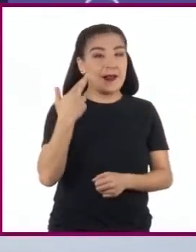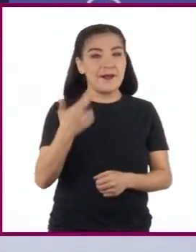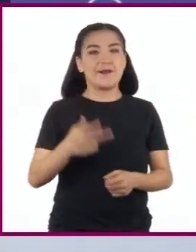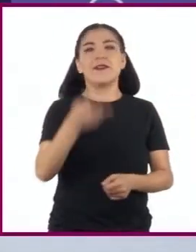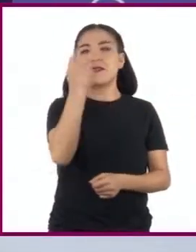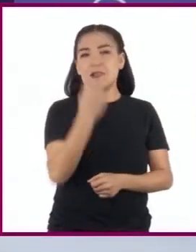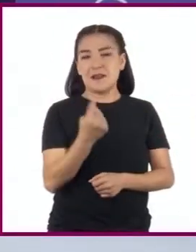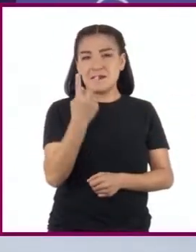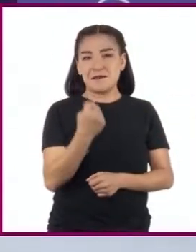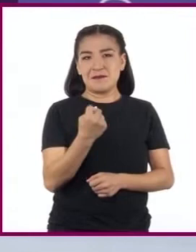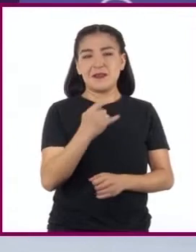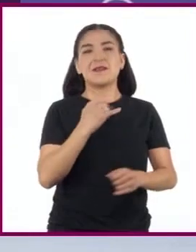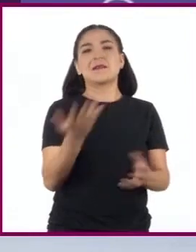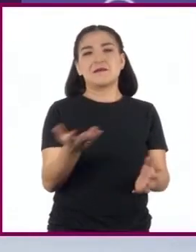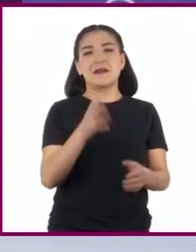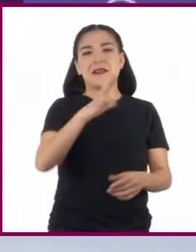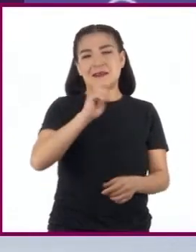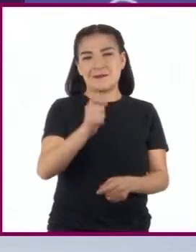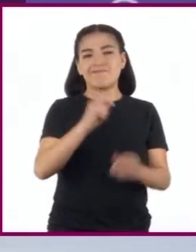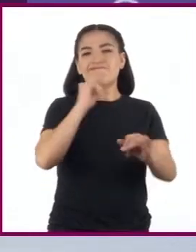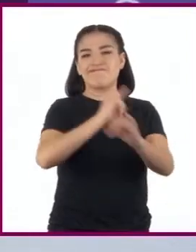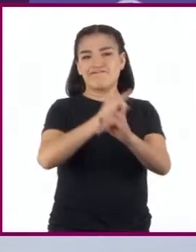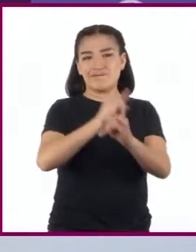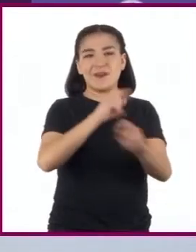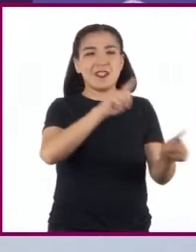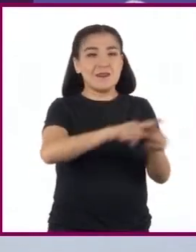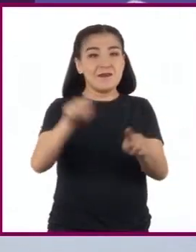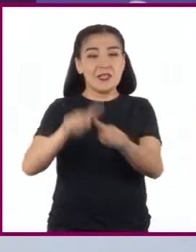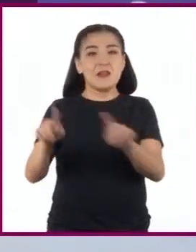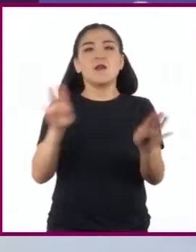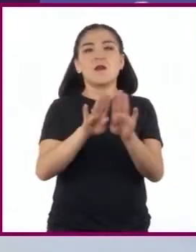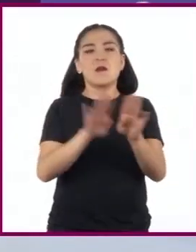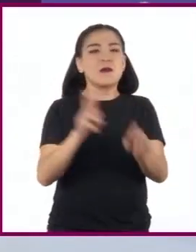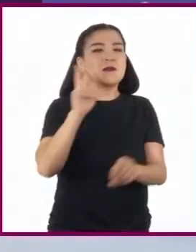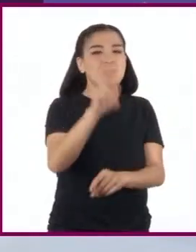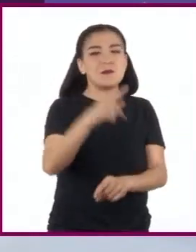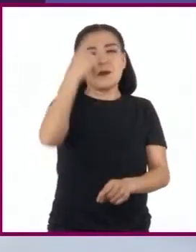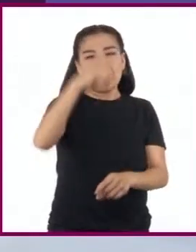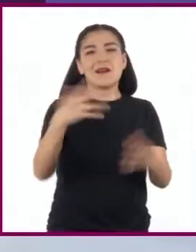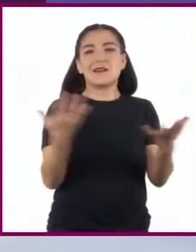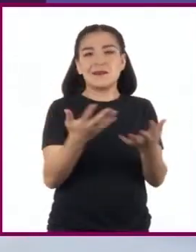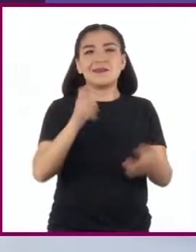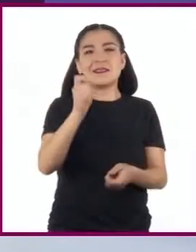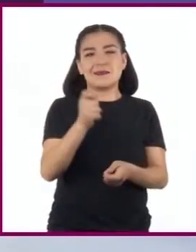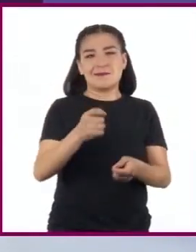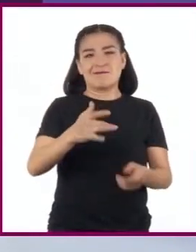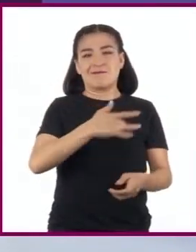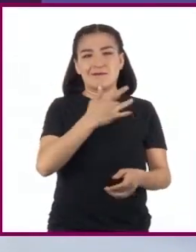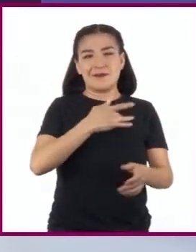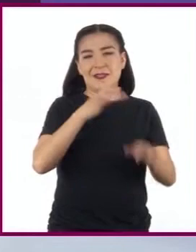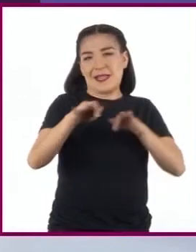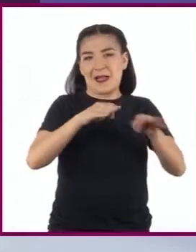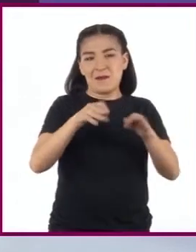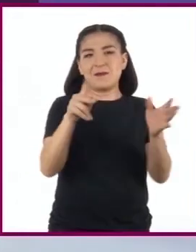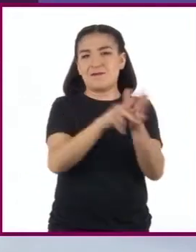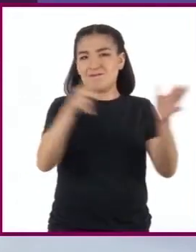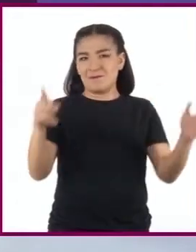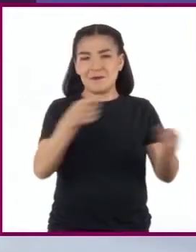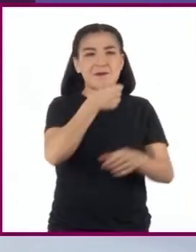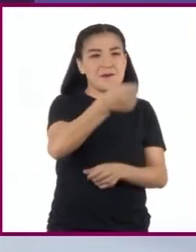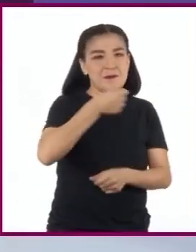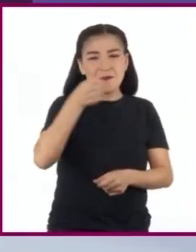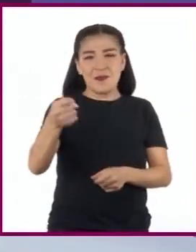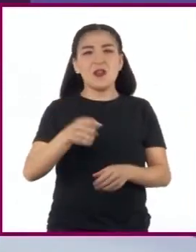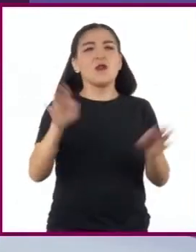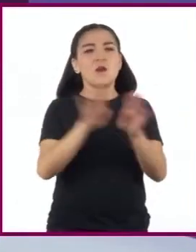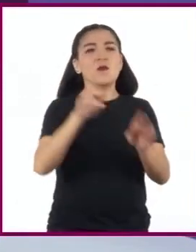la televisión y las plataformas digitales son los medios en que se desarrolla el ejercicio periodístico. El periodismo